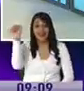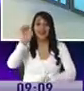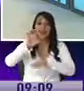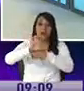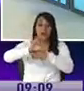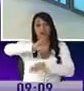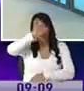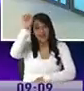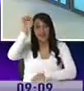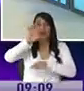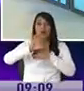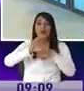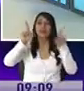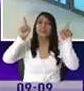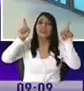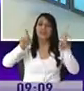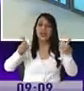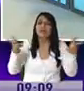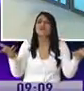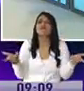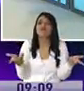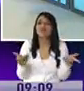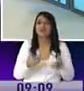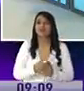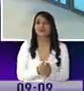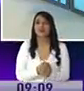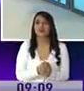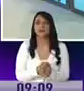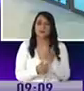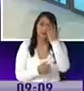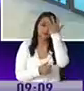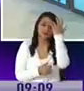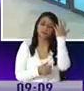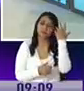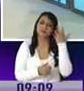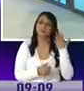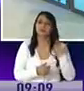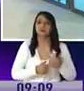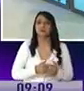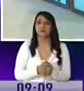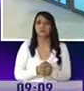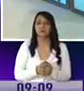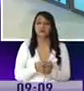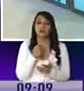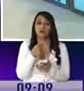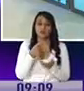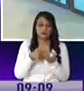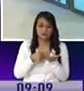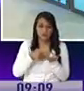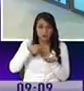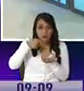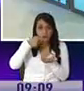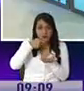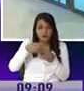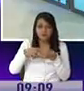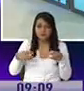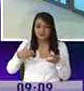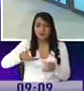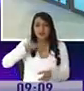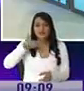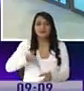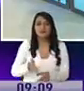Ecuatoriana lo tienen que hacer cones así Si han llevado un cevichito un corviche y un encebollado